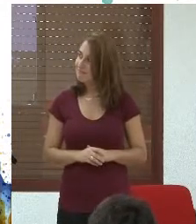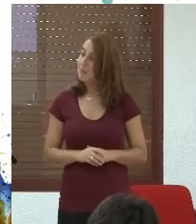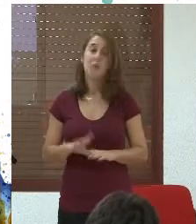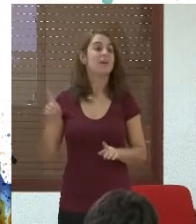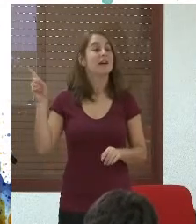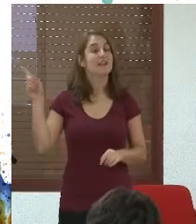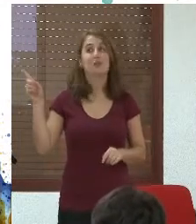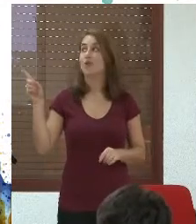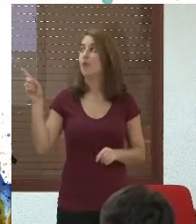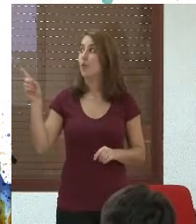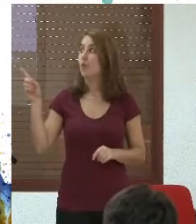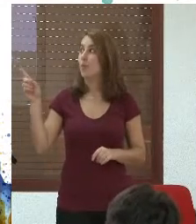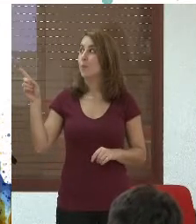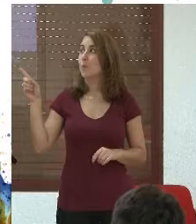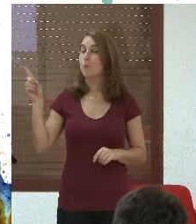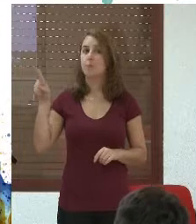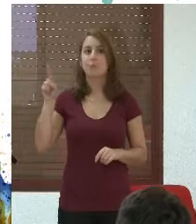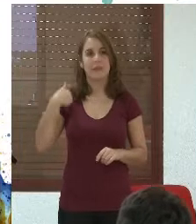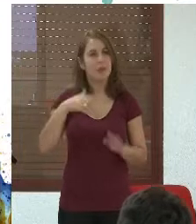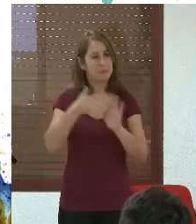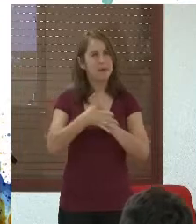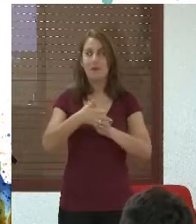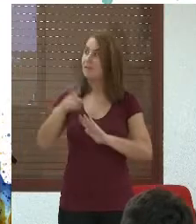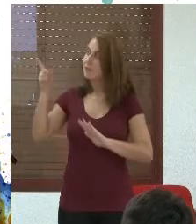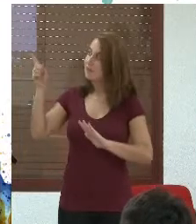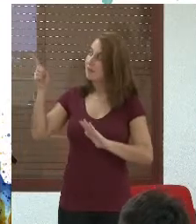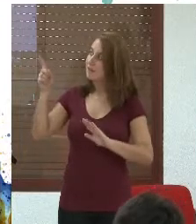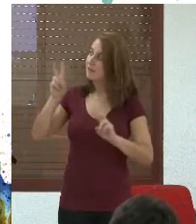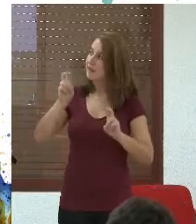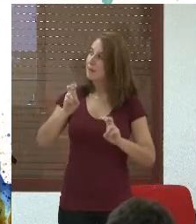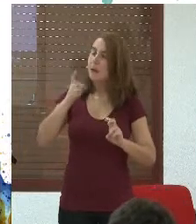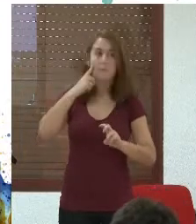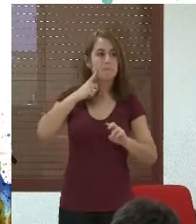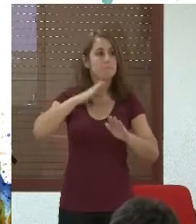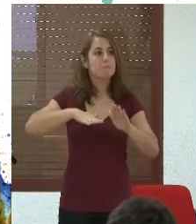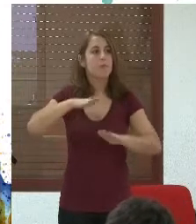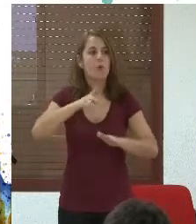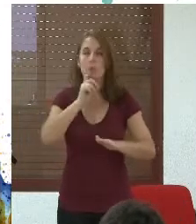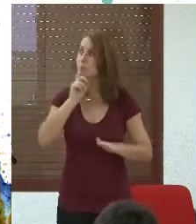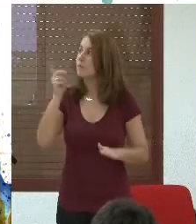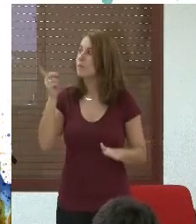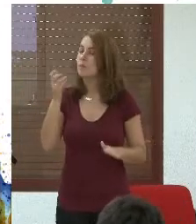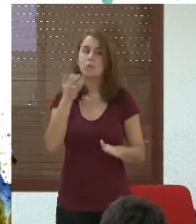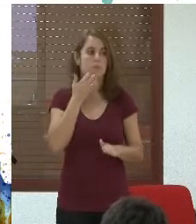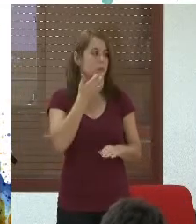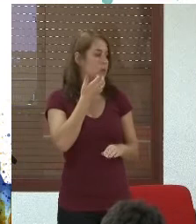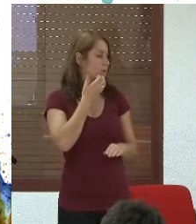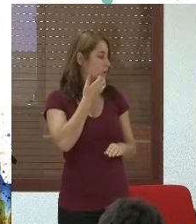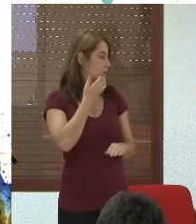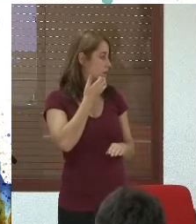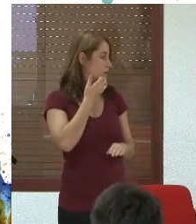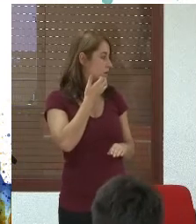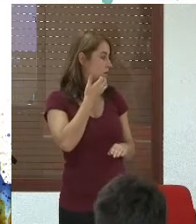Bueno, esto ya os lo he explicado. De la marcha, mover un poco a la hora de vestirse los